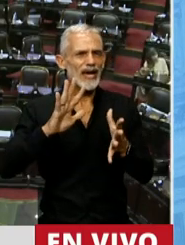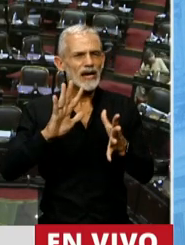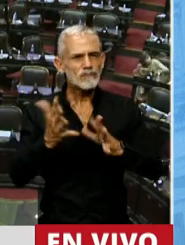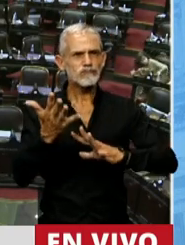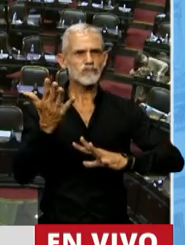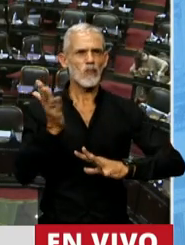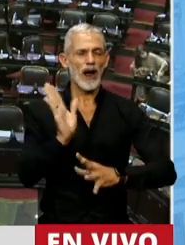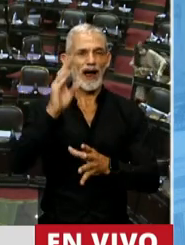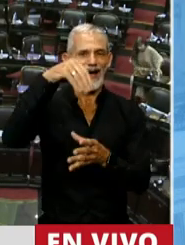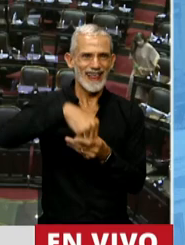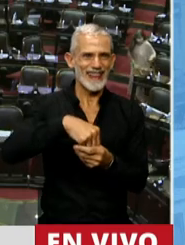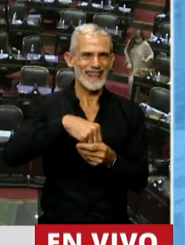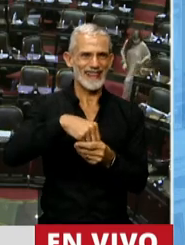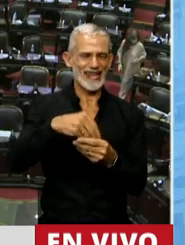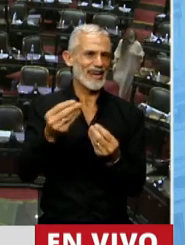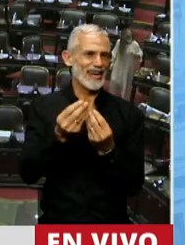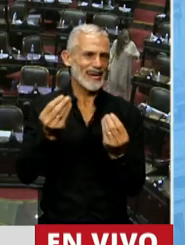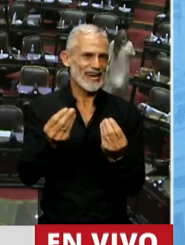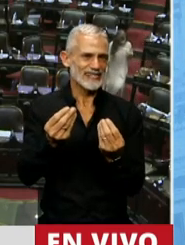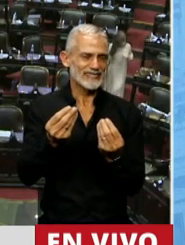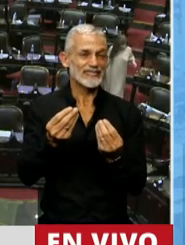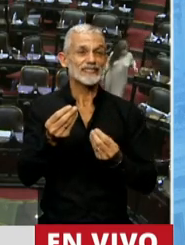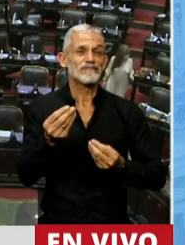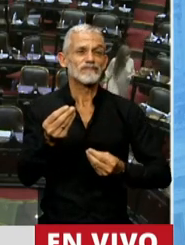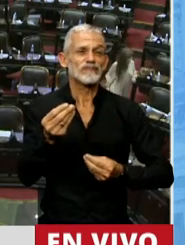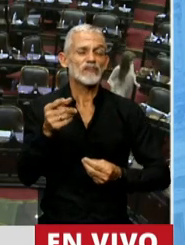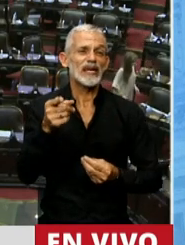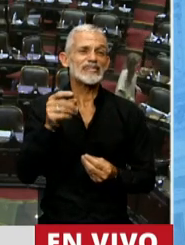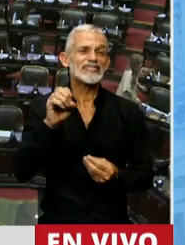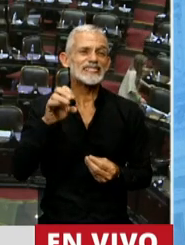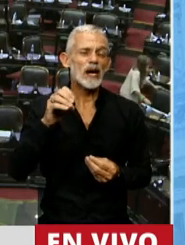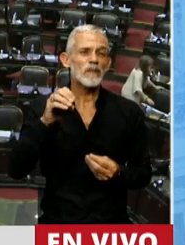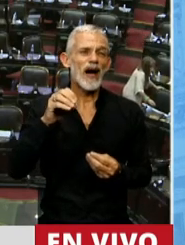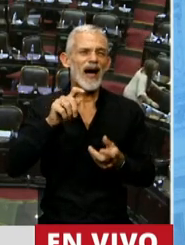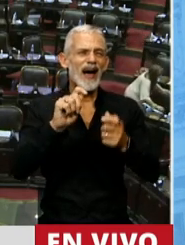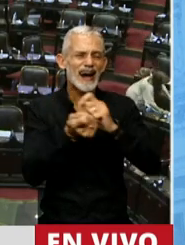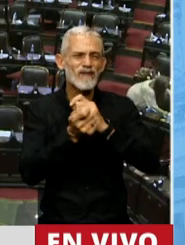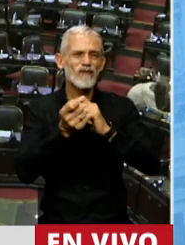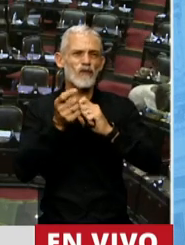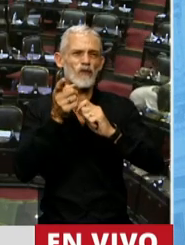al participar en lo que se ha dado mal llamar